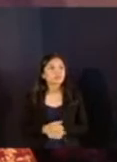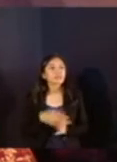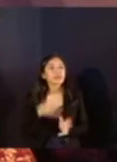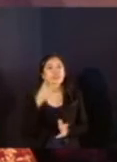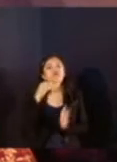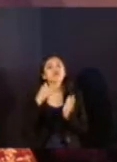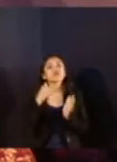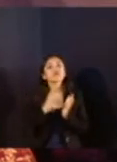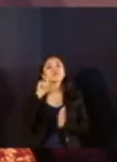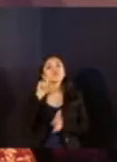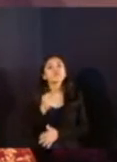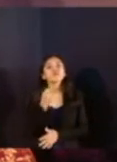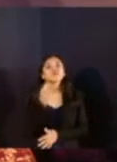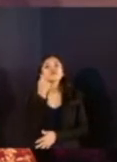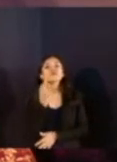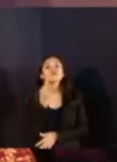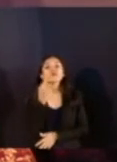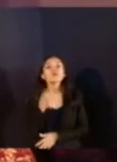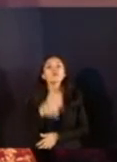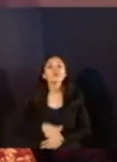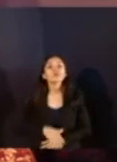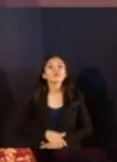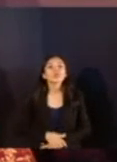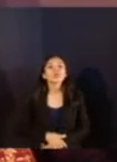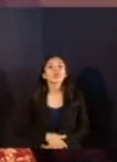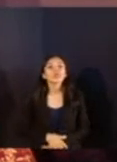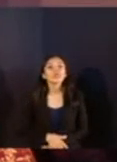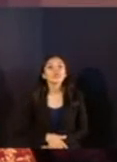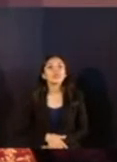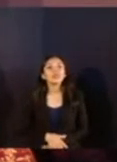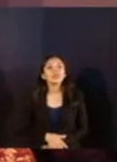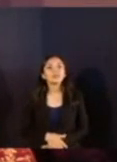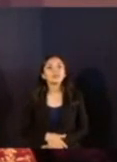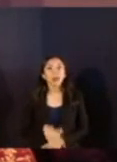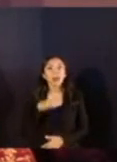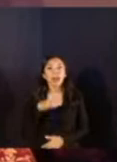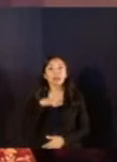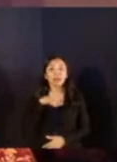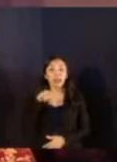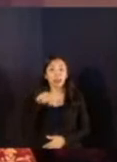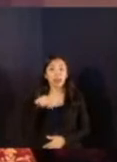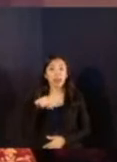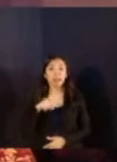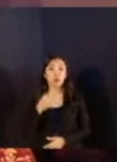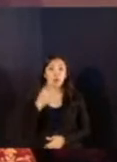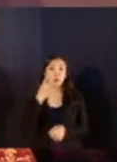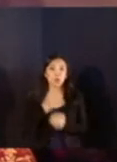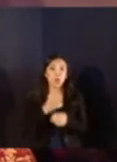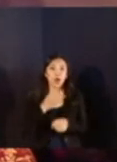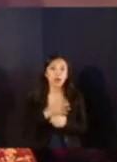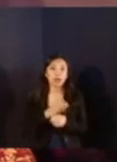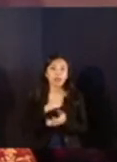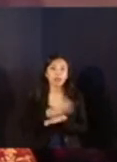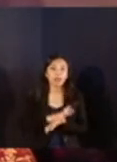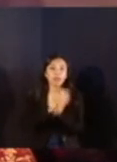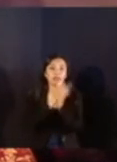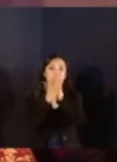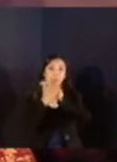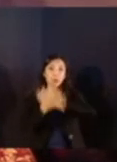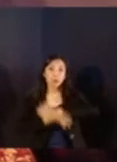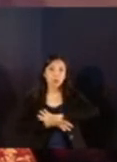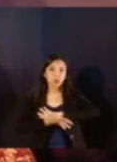2021, cuando estamos en plena etapa de la Cuarta Transformación, pues